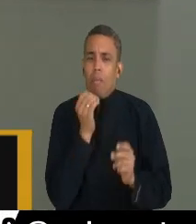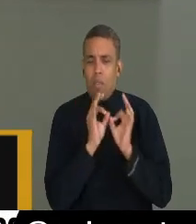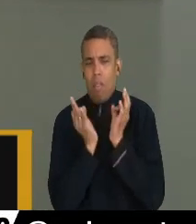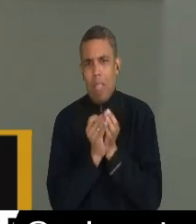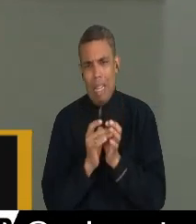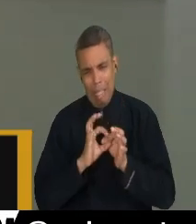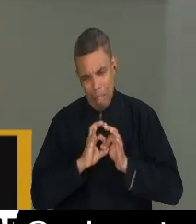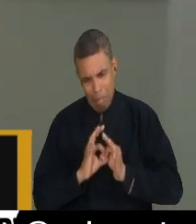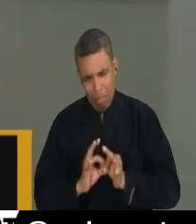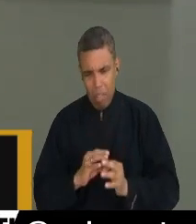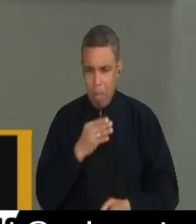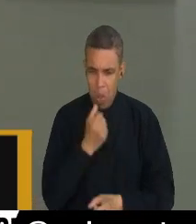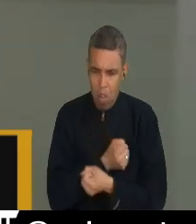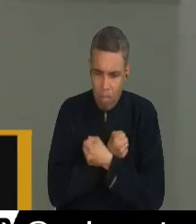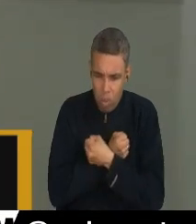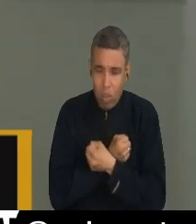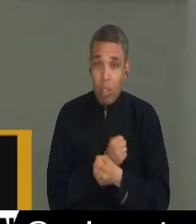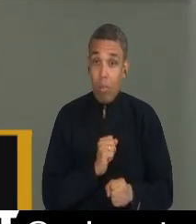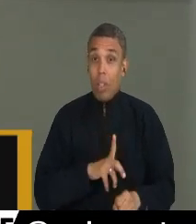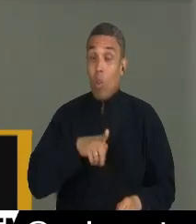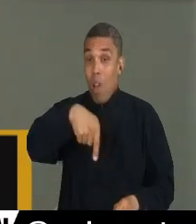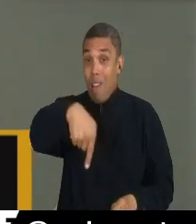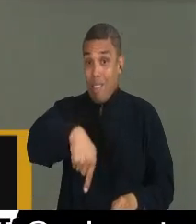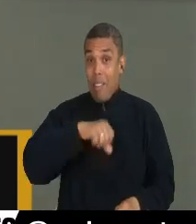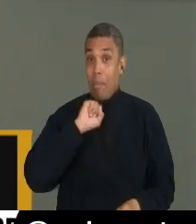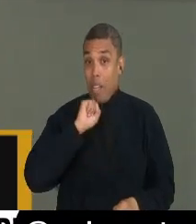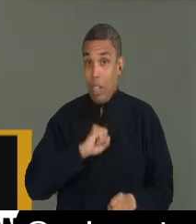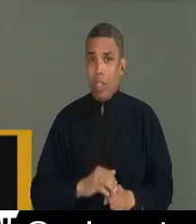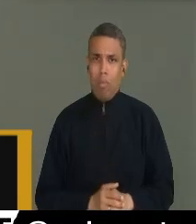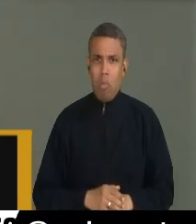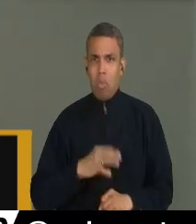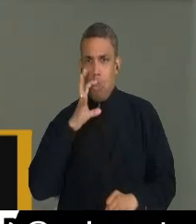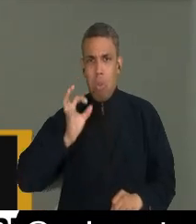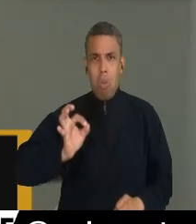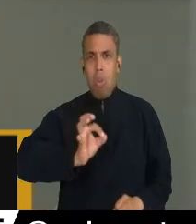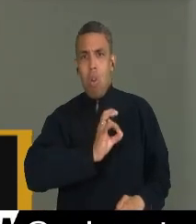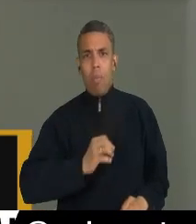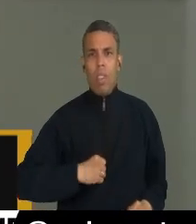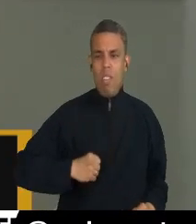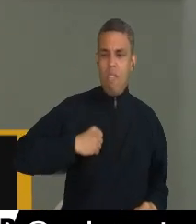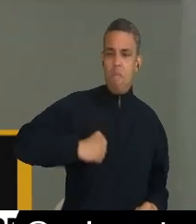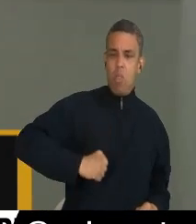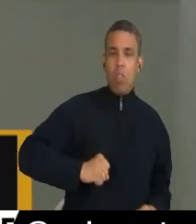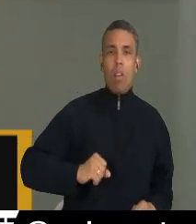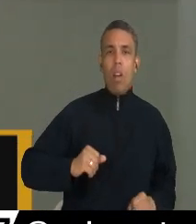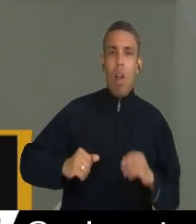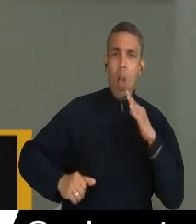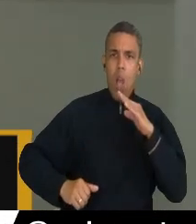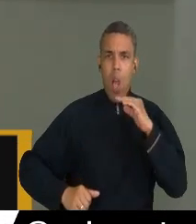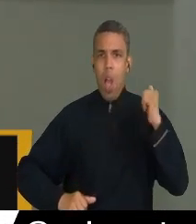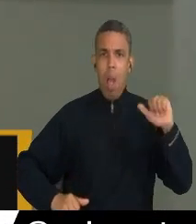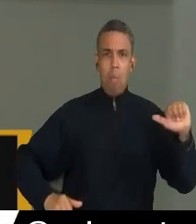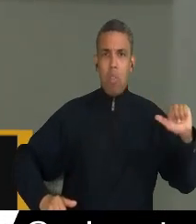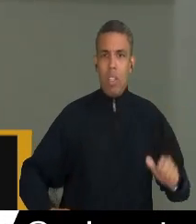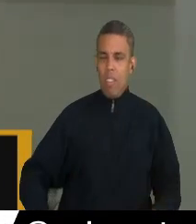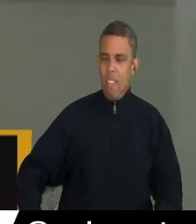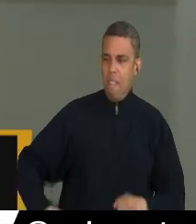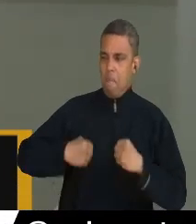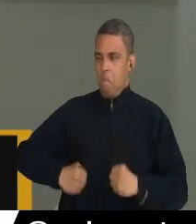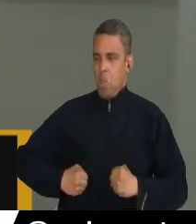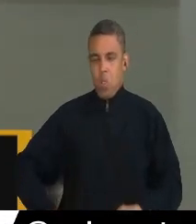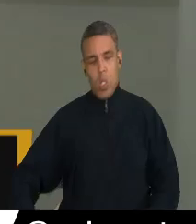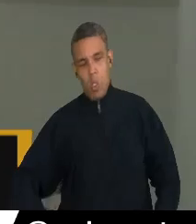que hay mucho machismo en la ciudad y hay un feminicidio, palabras, golpes, maltratos, la mujer